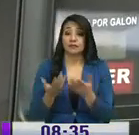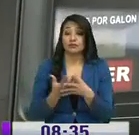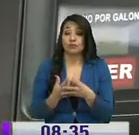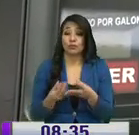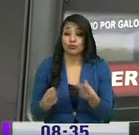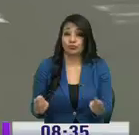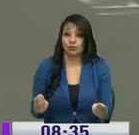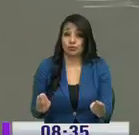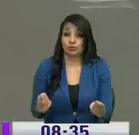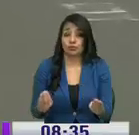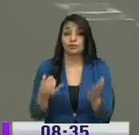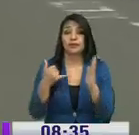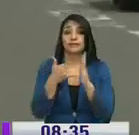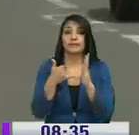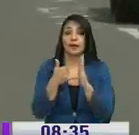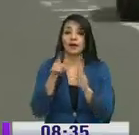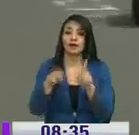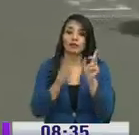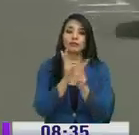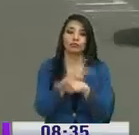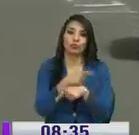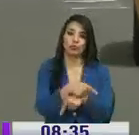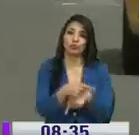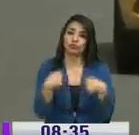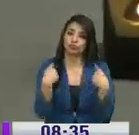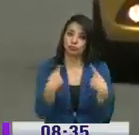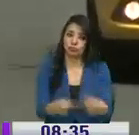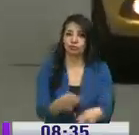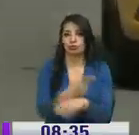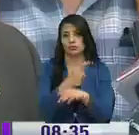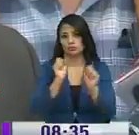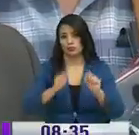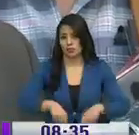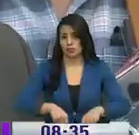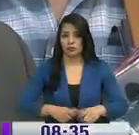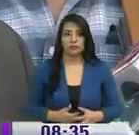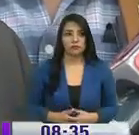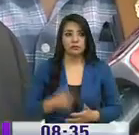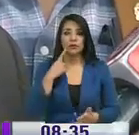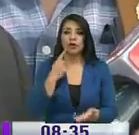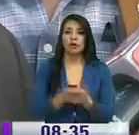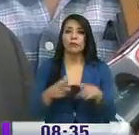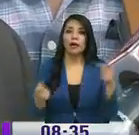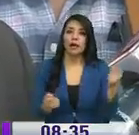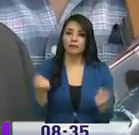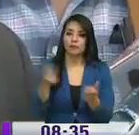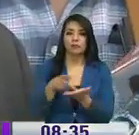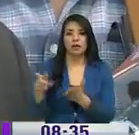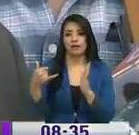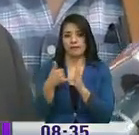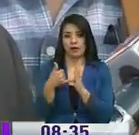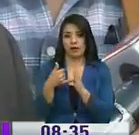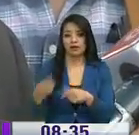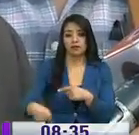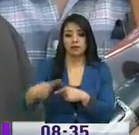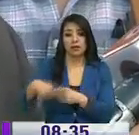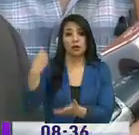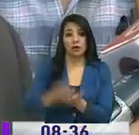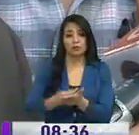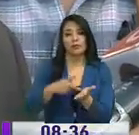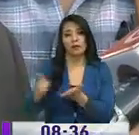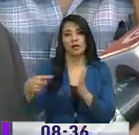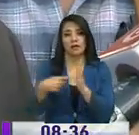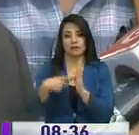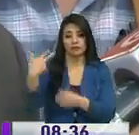ser revisar el IVA de algunos productos de uso diario de los transportistas. Yo compro un camión, pago IVA. Compro llantas, pago IVA. Pongo